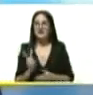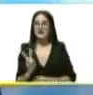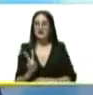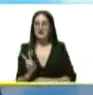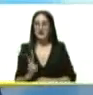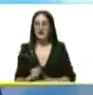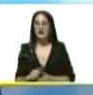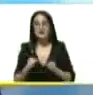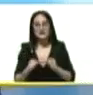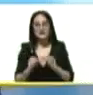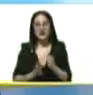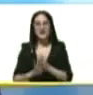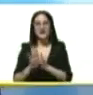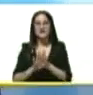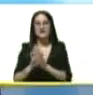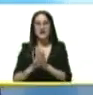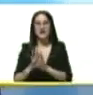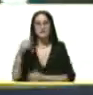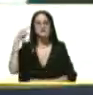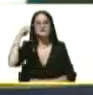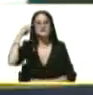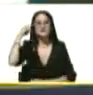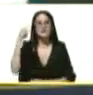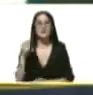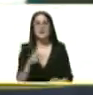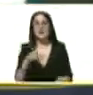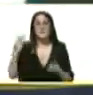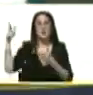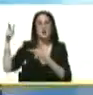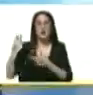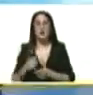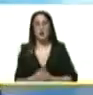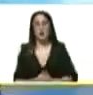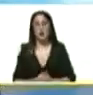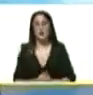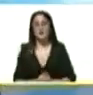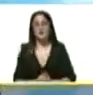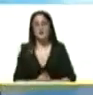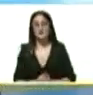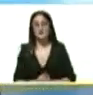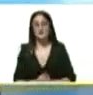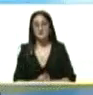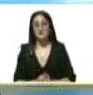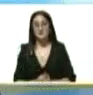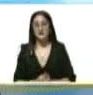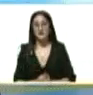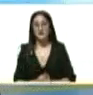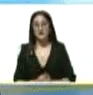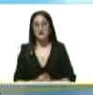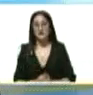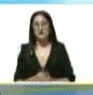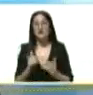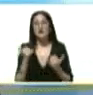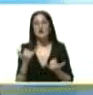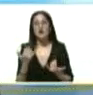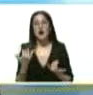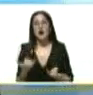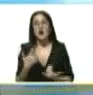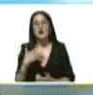y sigamos avanzando en esa mentalidad exportadora. Bueno, quisiera escuchar también a Roque